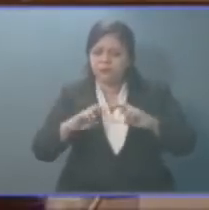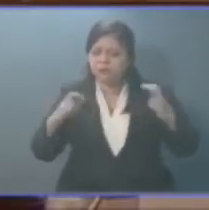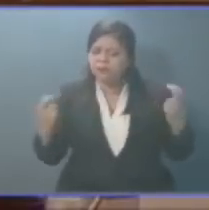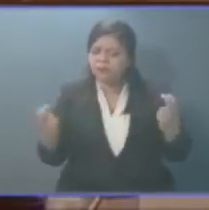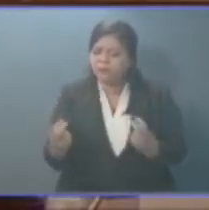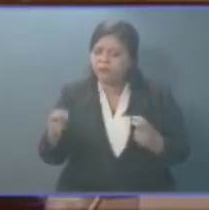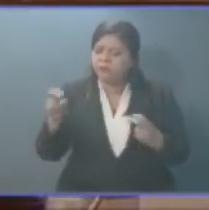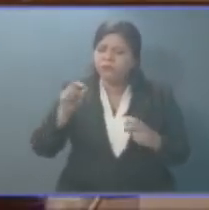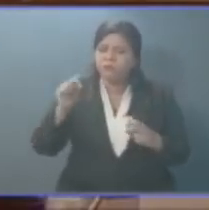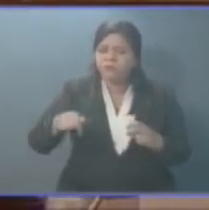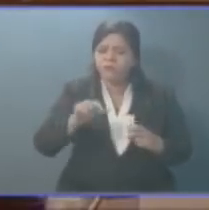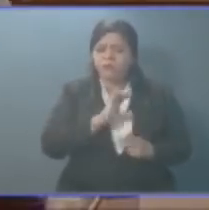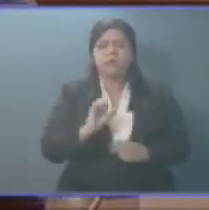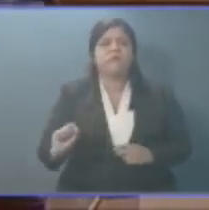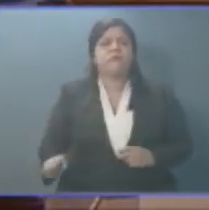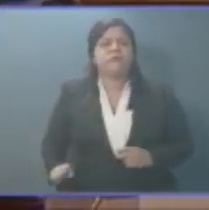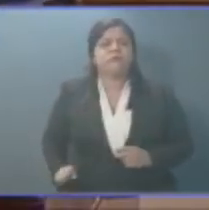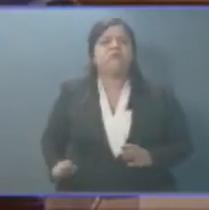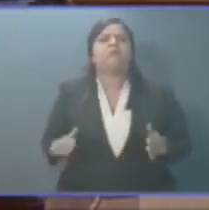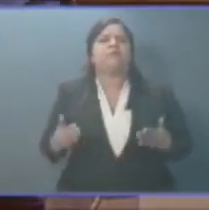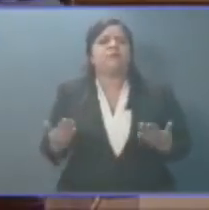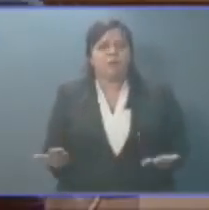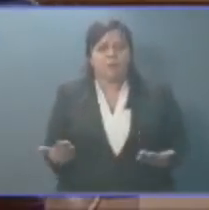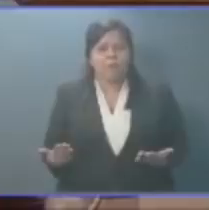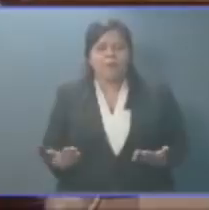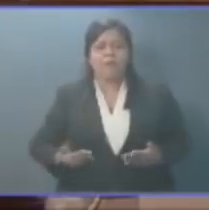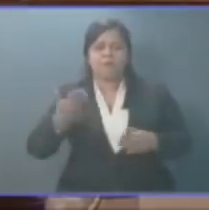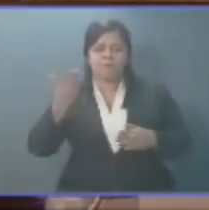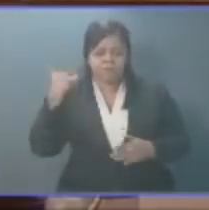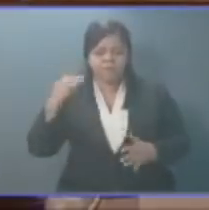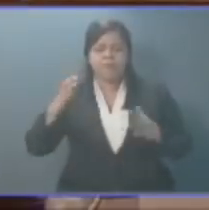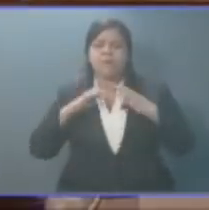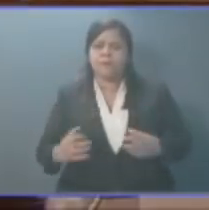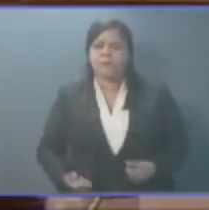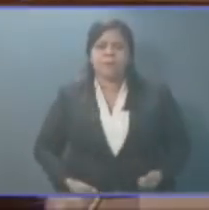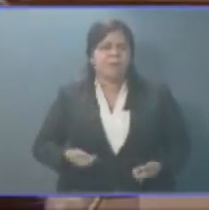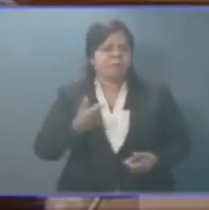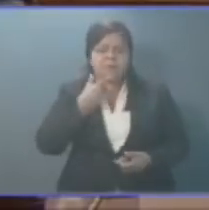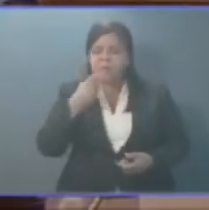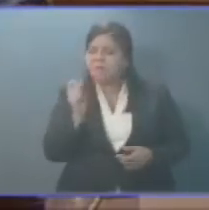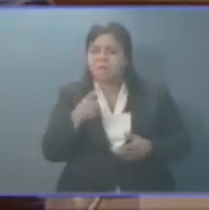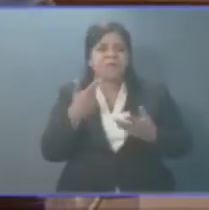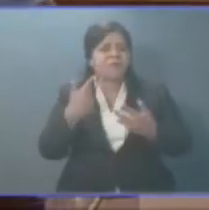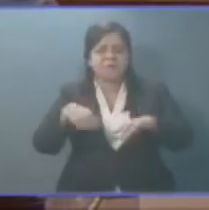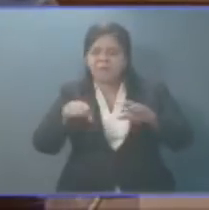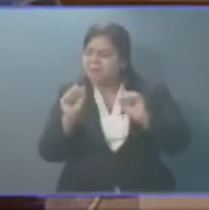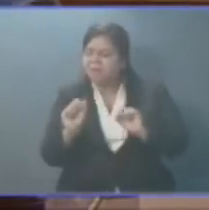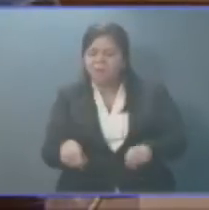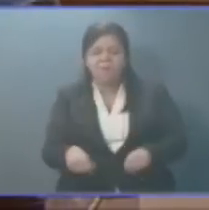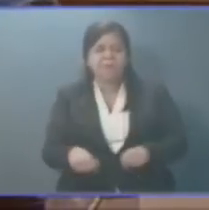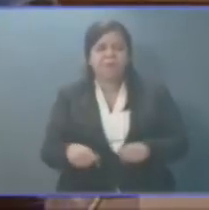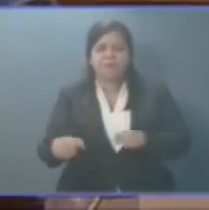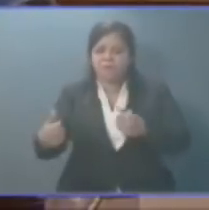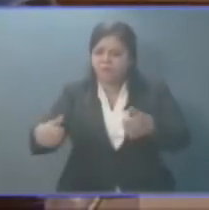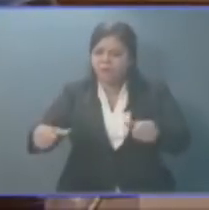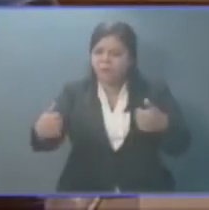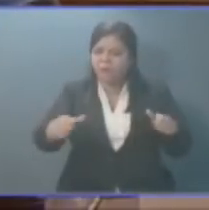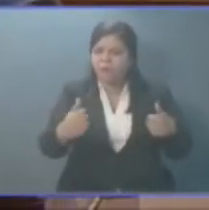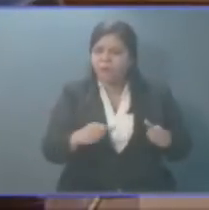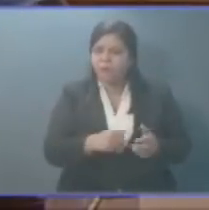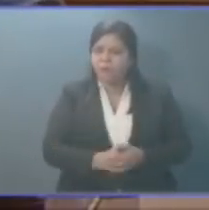este país, precisamente por tener gobiernos incapaces de poder concertar con todos los sectores y actores de la sociedad.